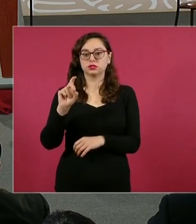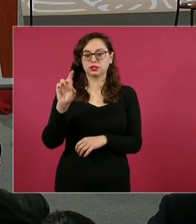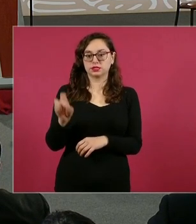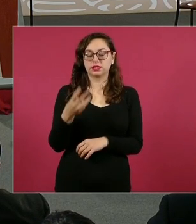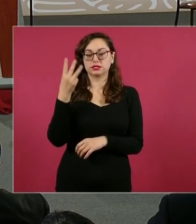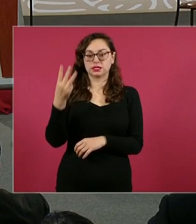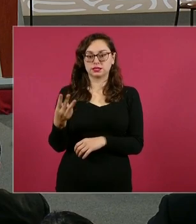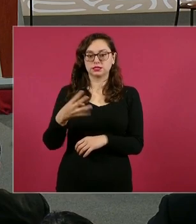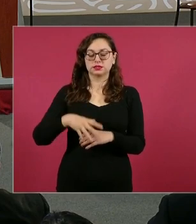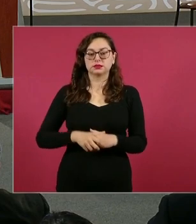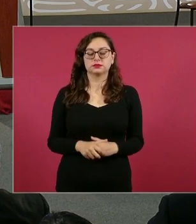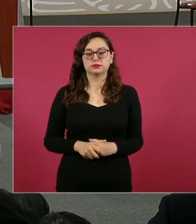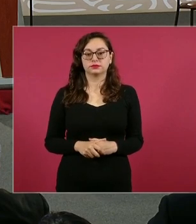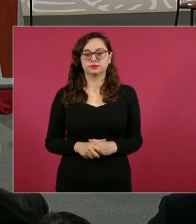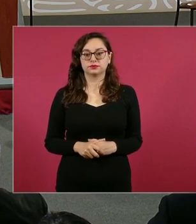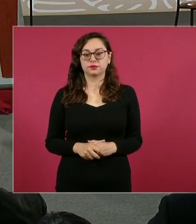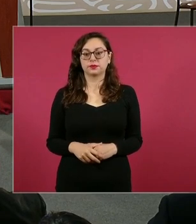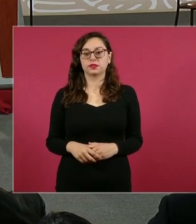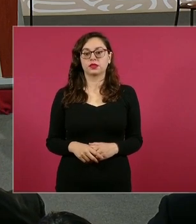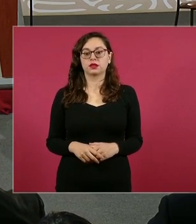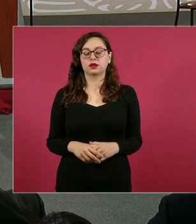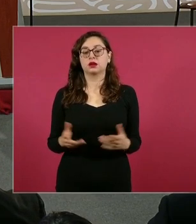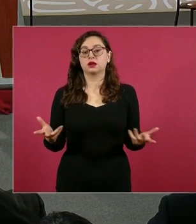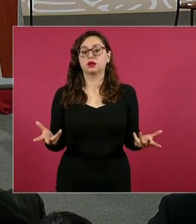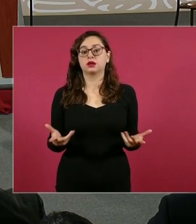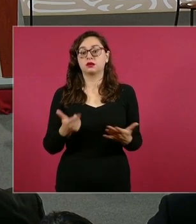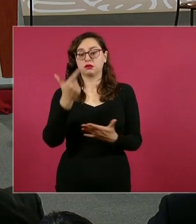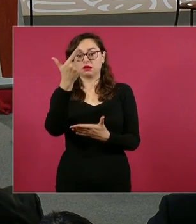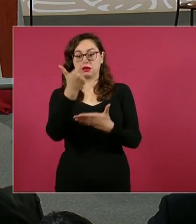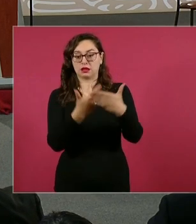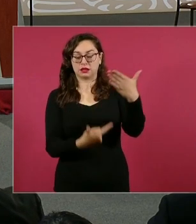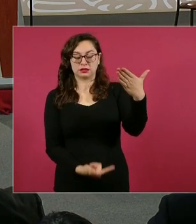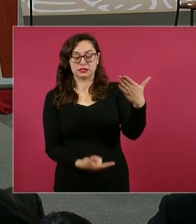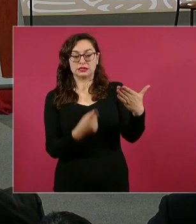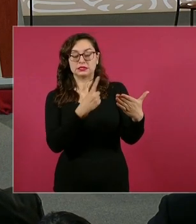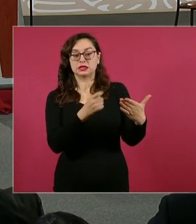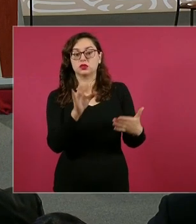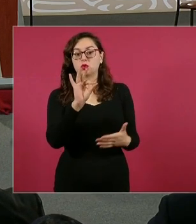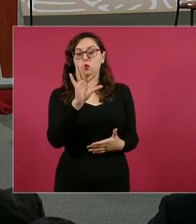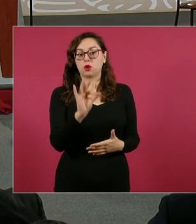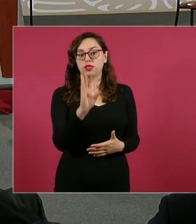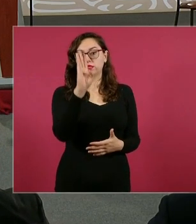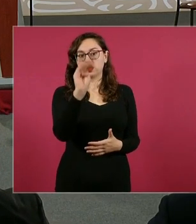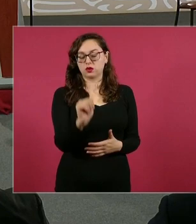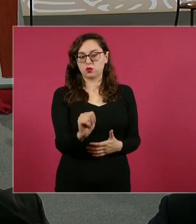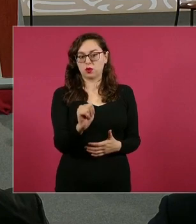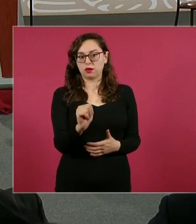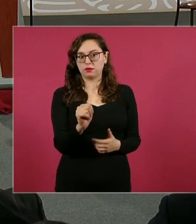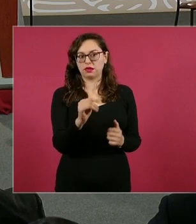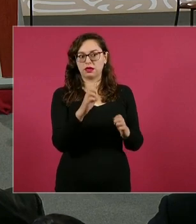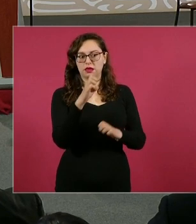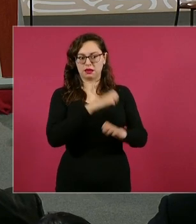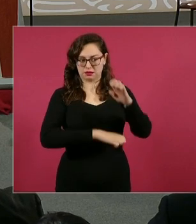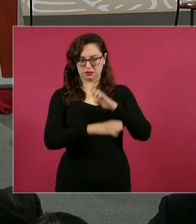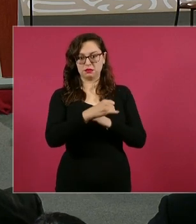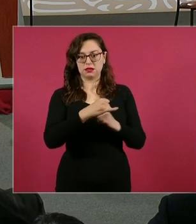50393 y hay tenemos una lista de 149 sujetos